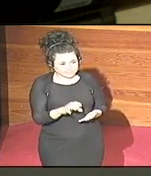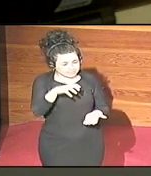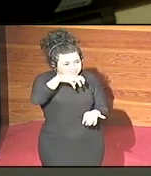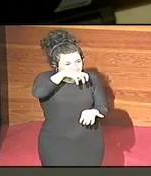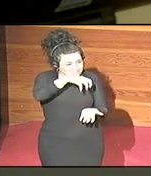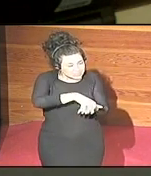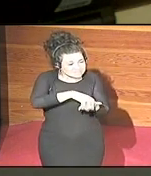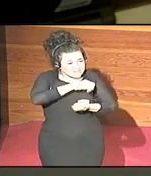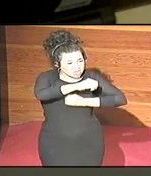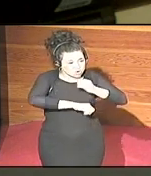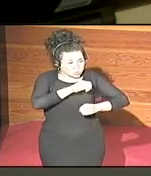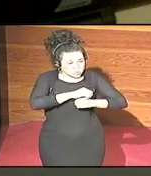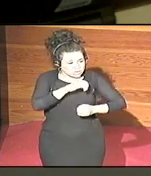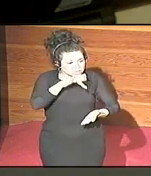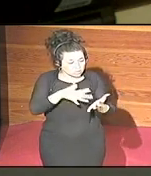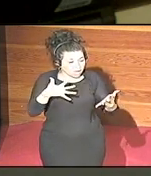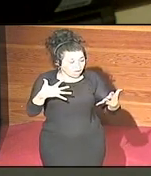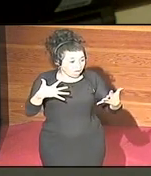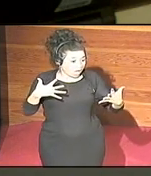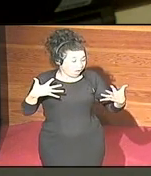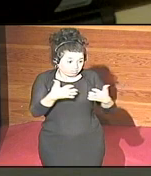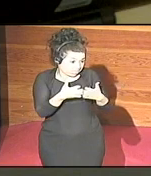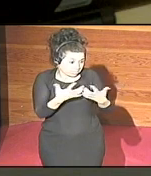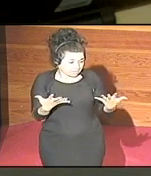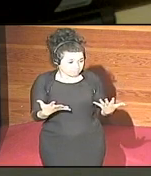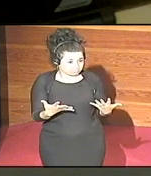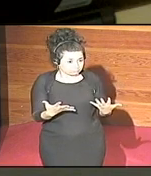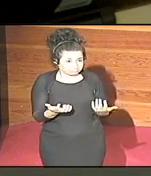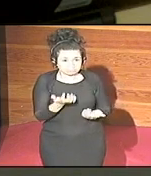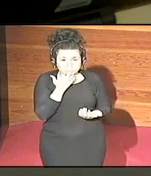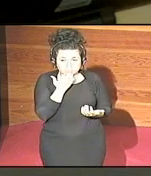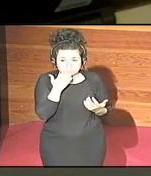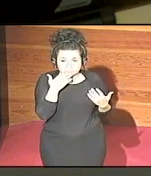un accidente como hubo